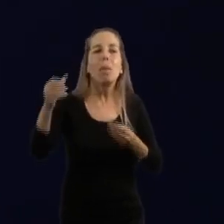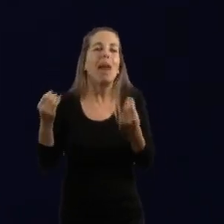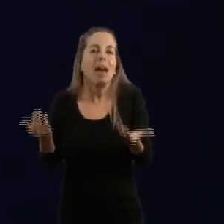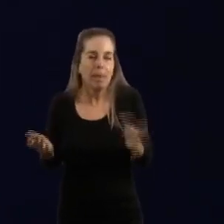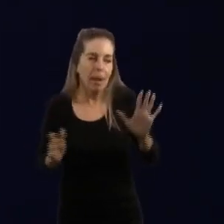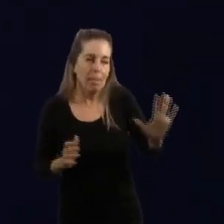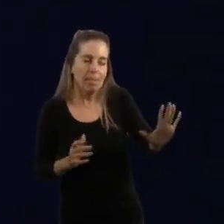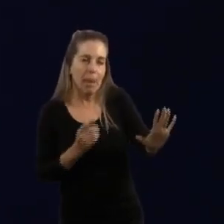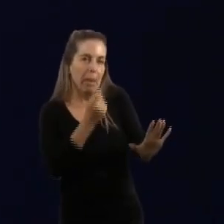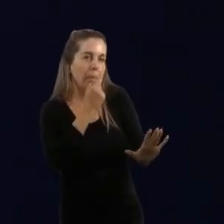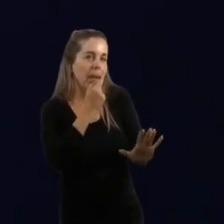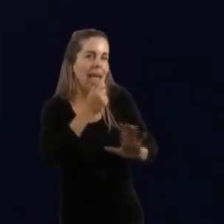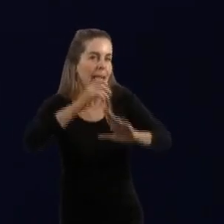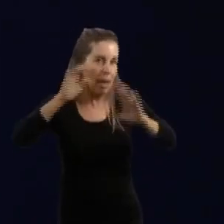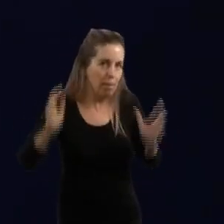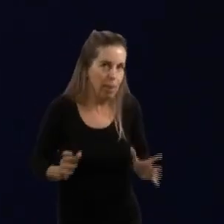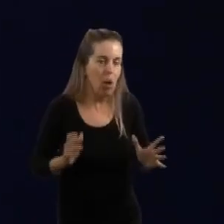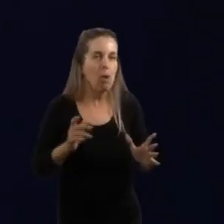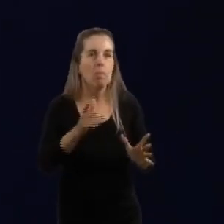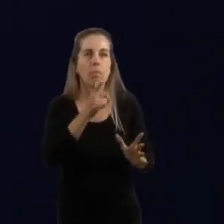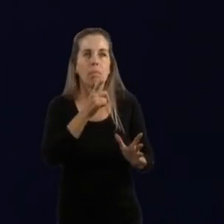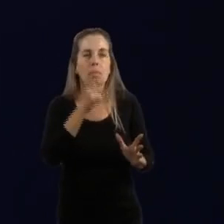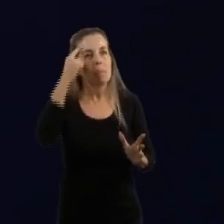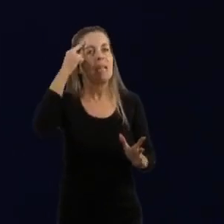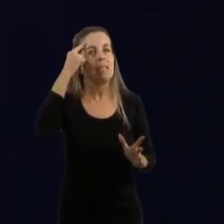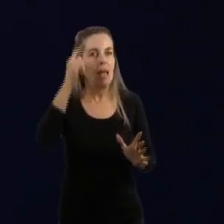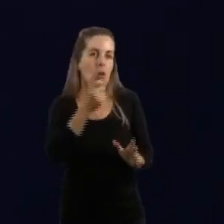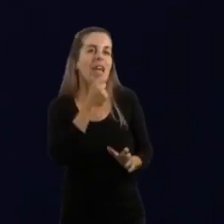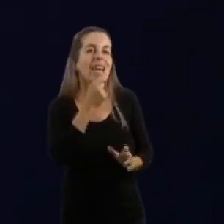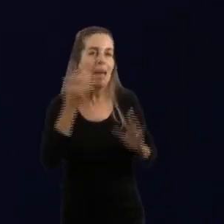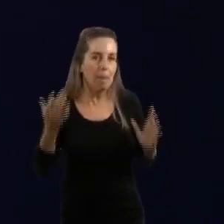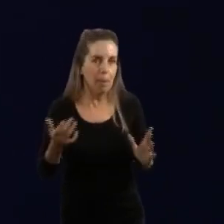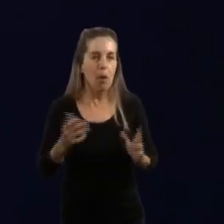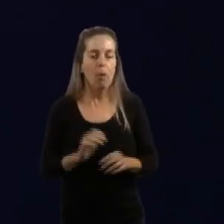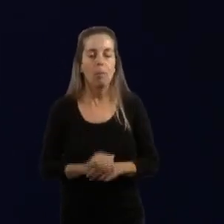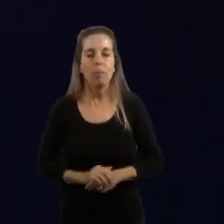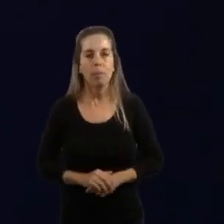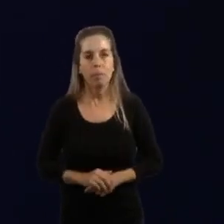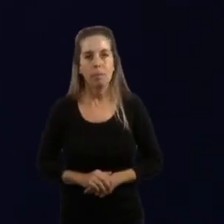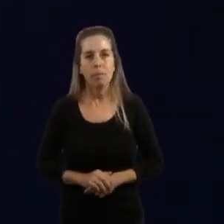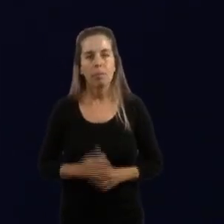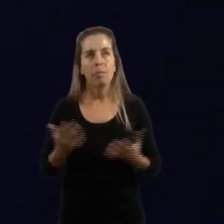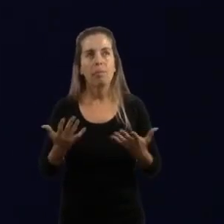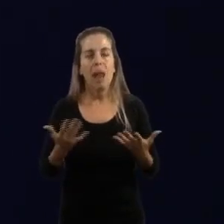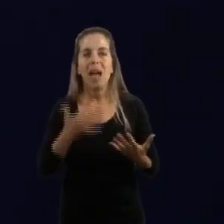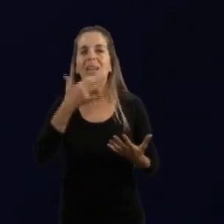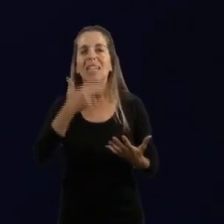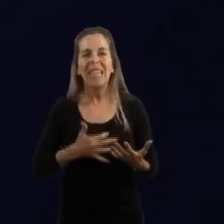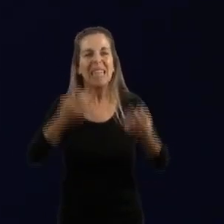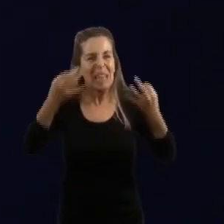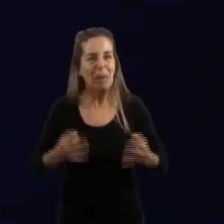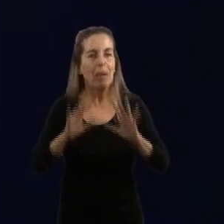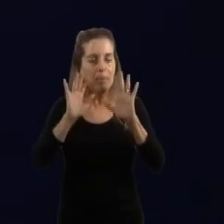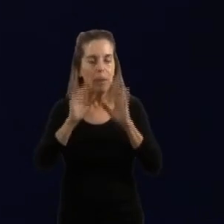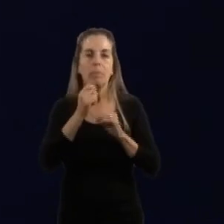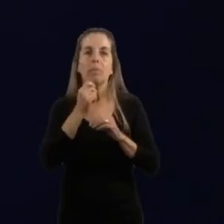déjame irte a un extremo, que me parece que es lo mejor para que se entienda. Digamos, hay